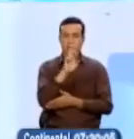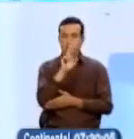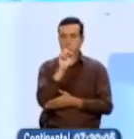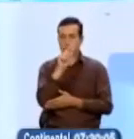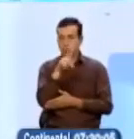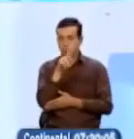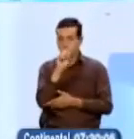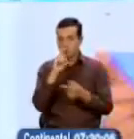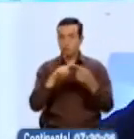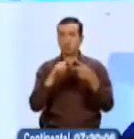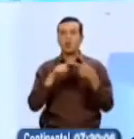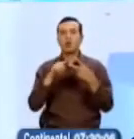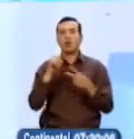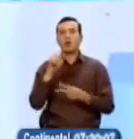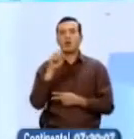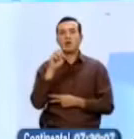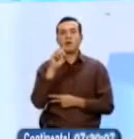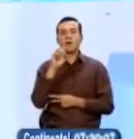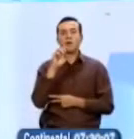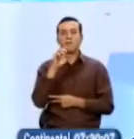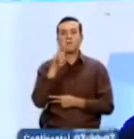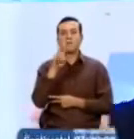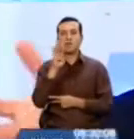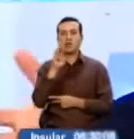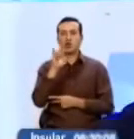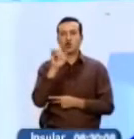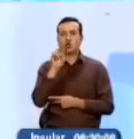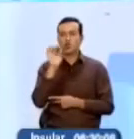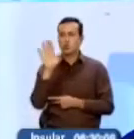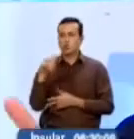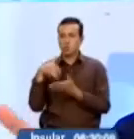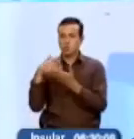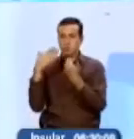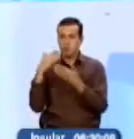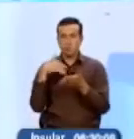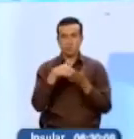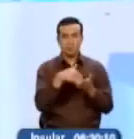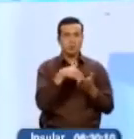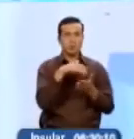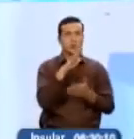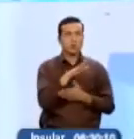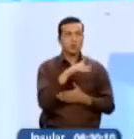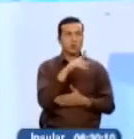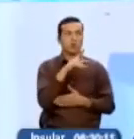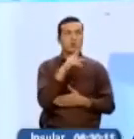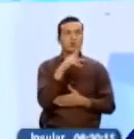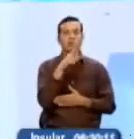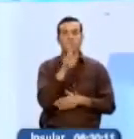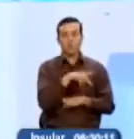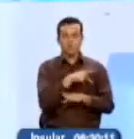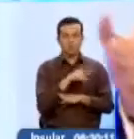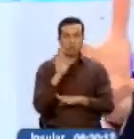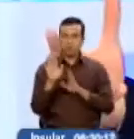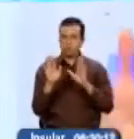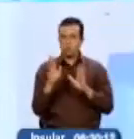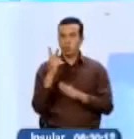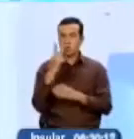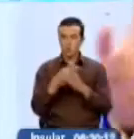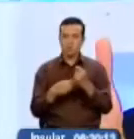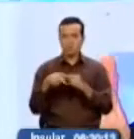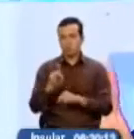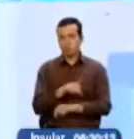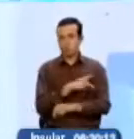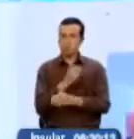briones que ganó el premio ismael pérez pazmiño de guayaquil y andrés crespo que ganó el premio aurelio espinosa pólit es poesía van a estar las dos